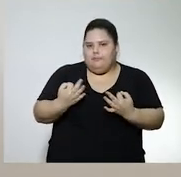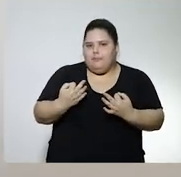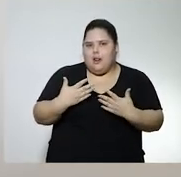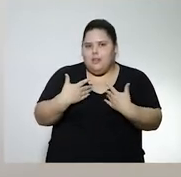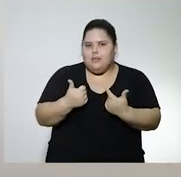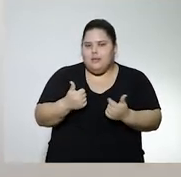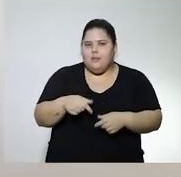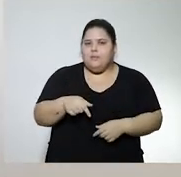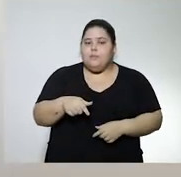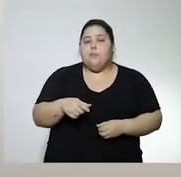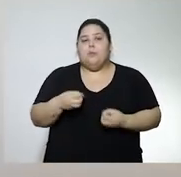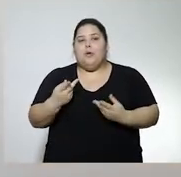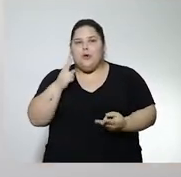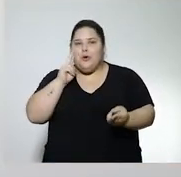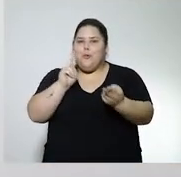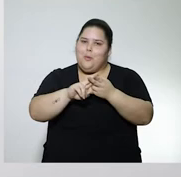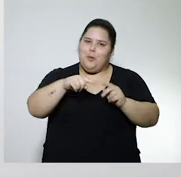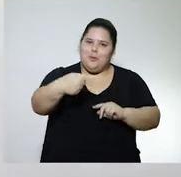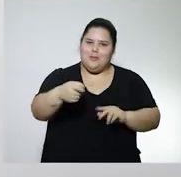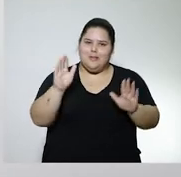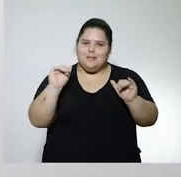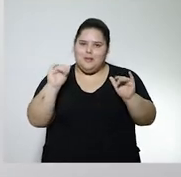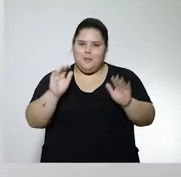nos vemos la próxima. Bye. Chao.